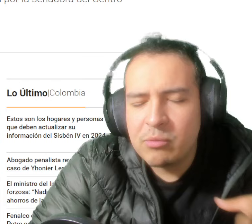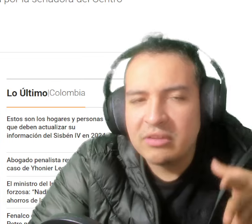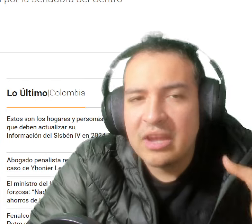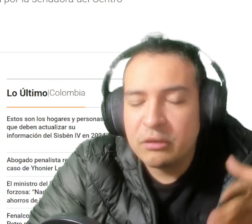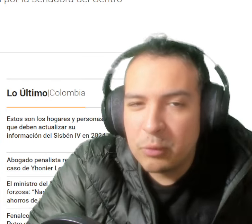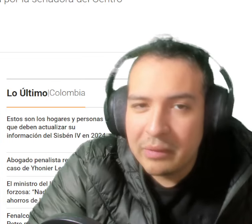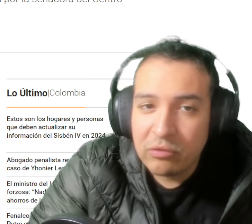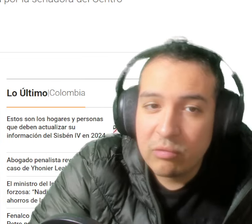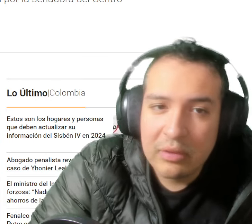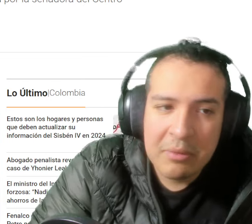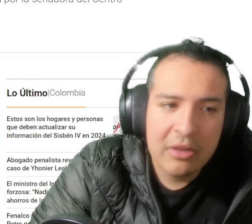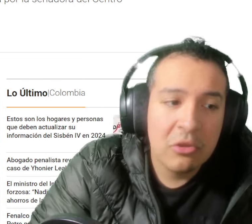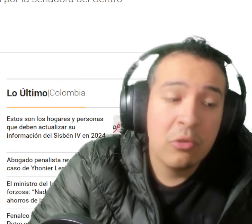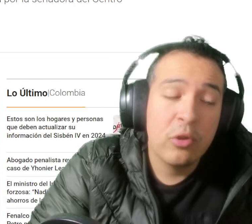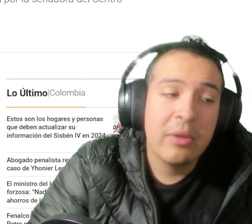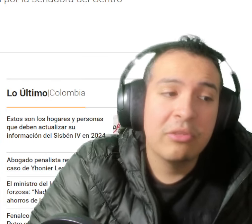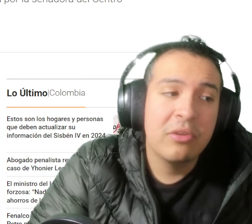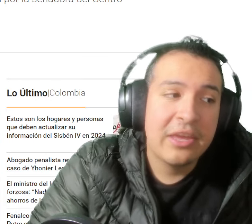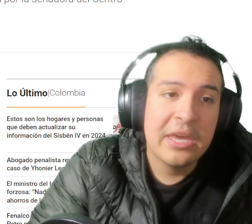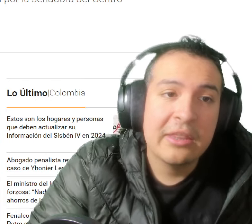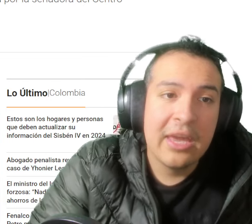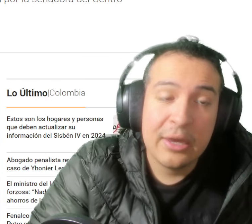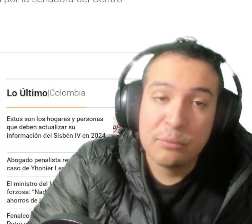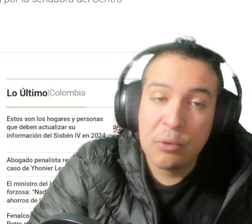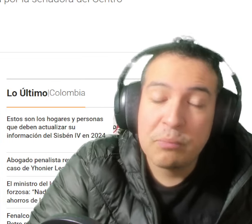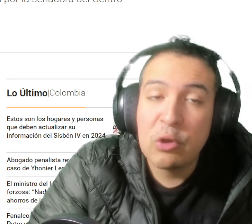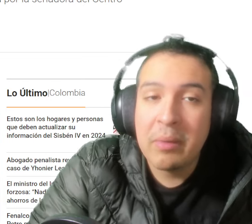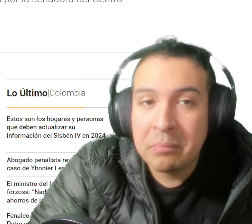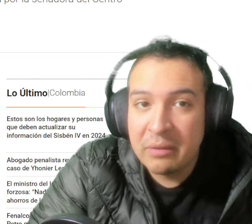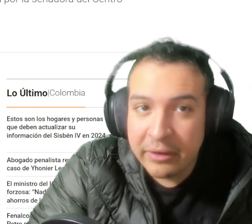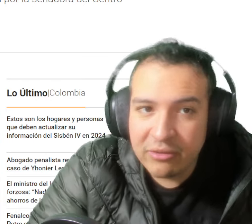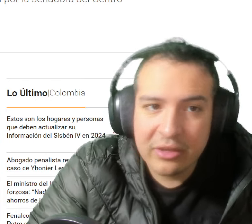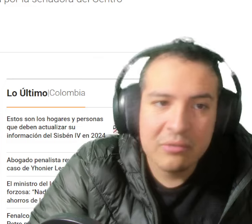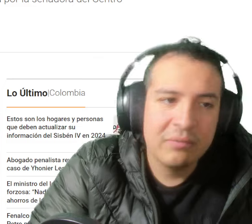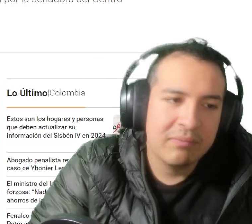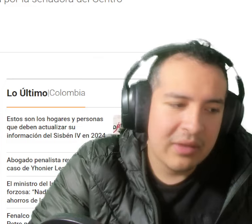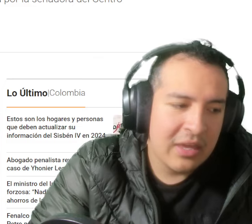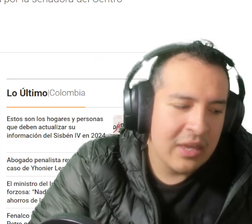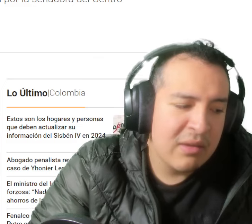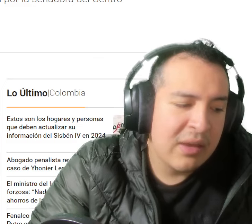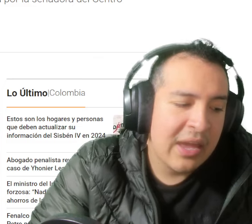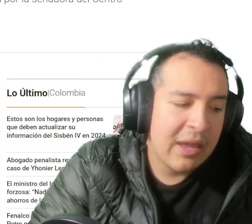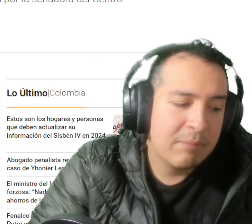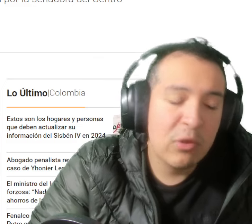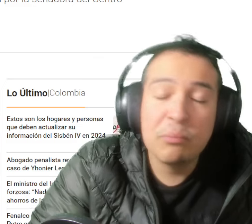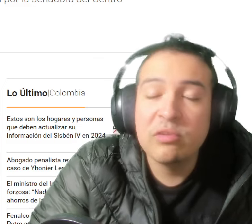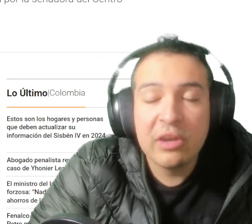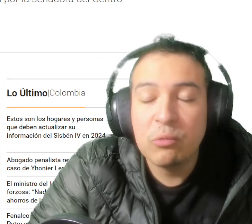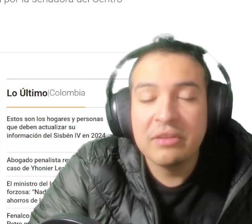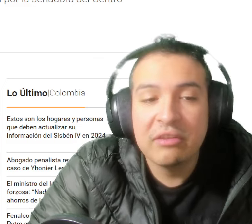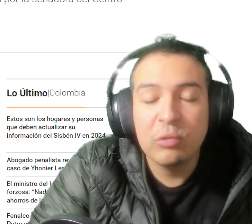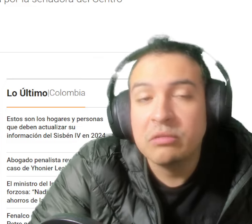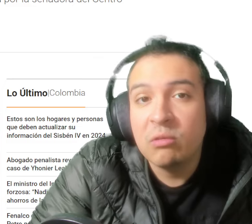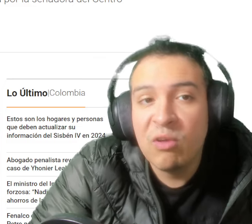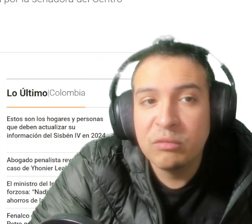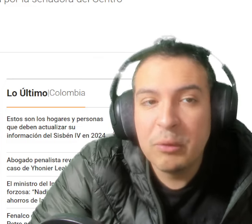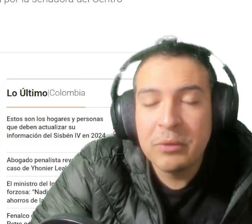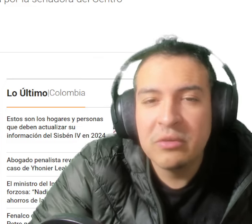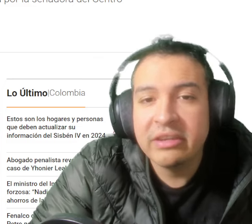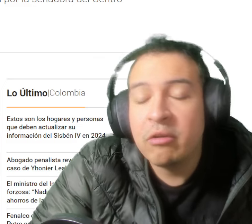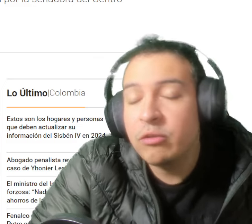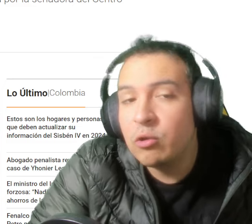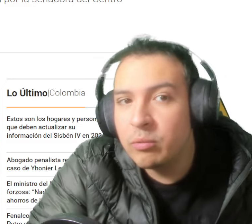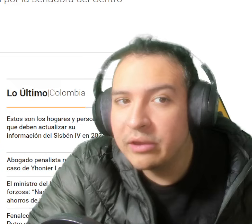al socialismo y están expropiando absolutamente todo el gobierno de ayende expropió el papel periódico y Eh no puso ninguna censura solo lo